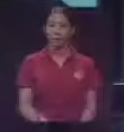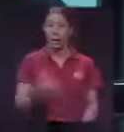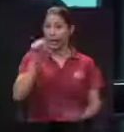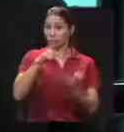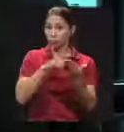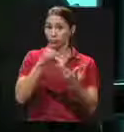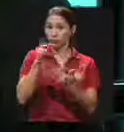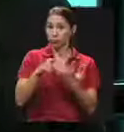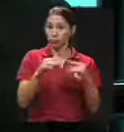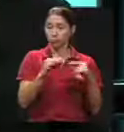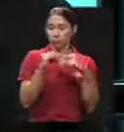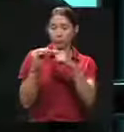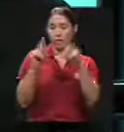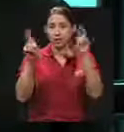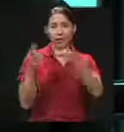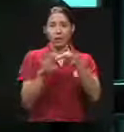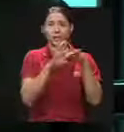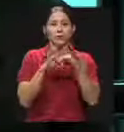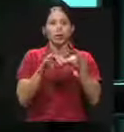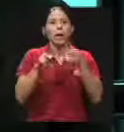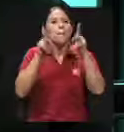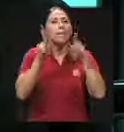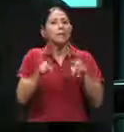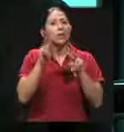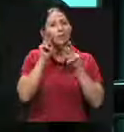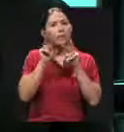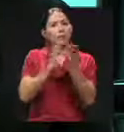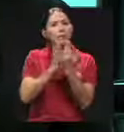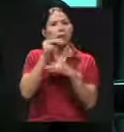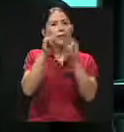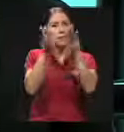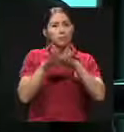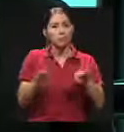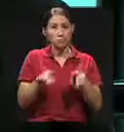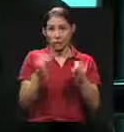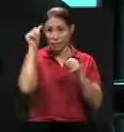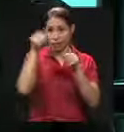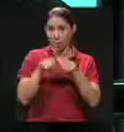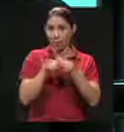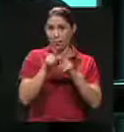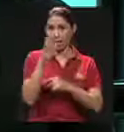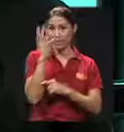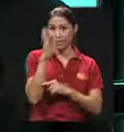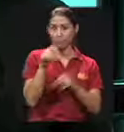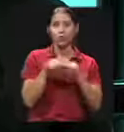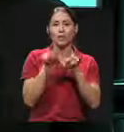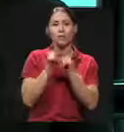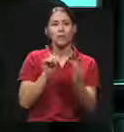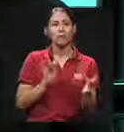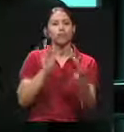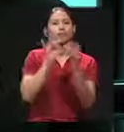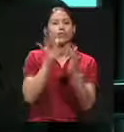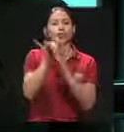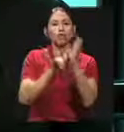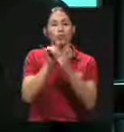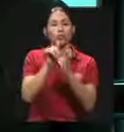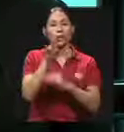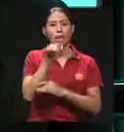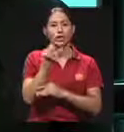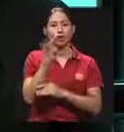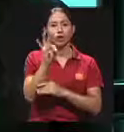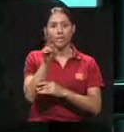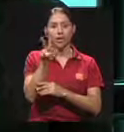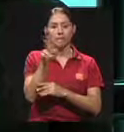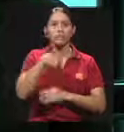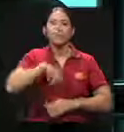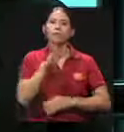Esta es una entrega especial de Nexos a nuestros seguidores en redes sociales. Recuerde que además acá en Facebook también nos encuentra en YouTube, en nuestro canal Nexos